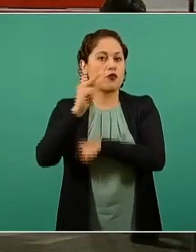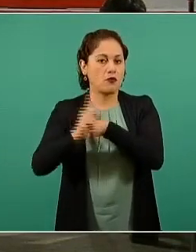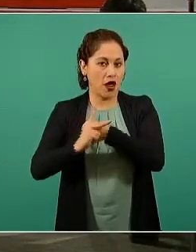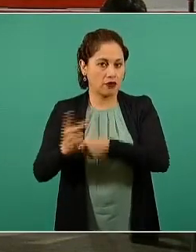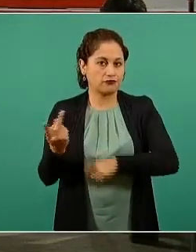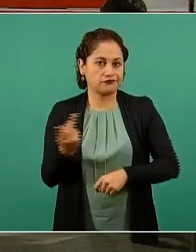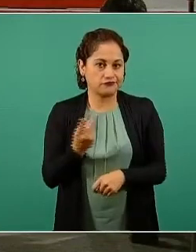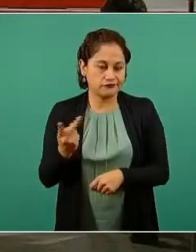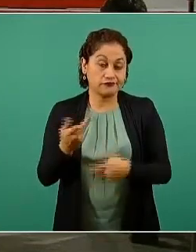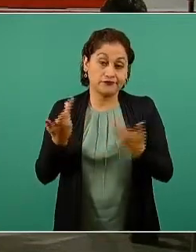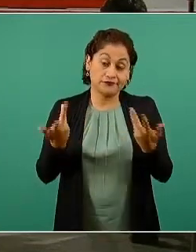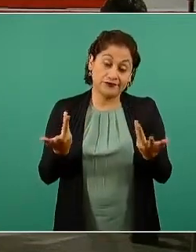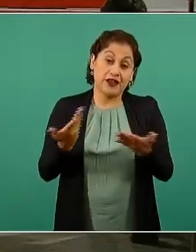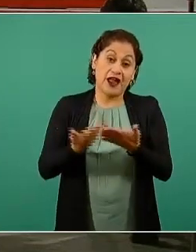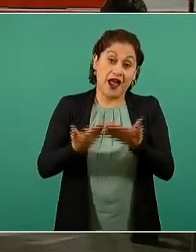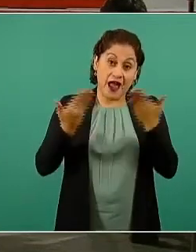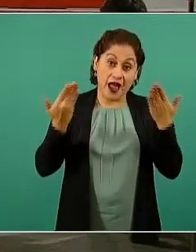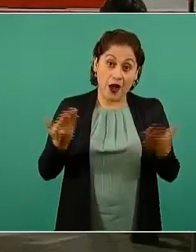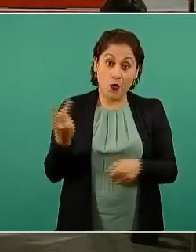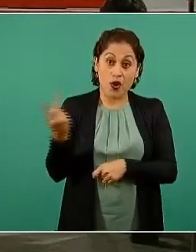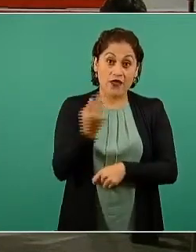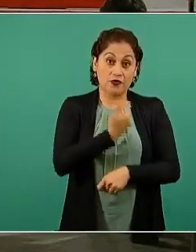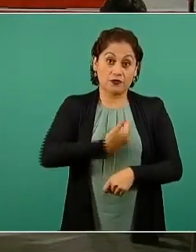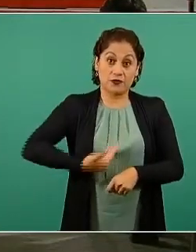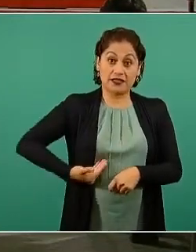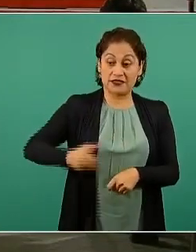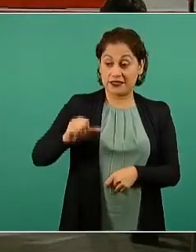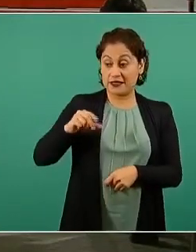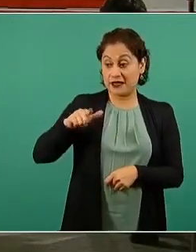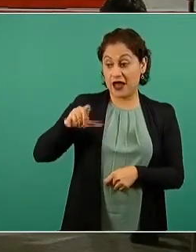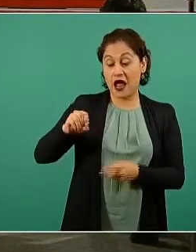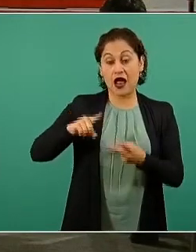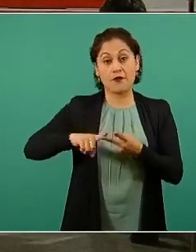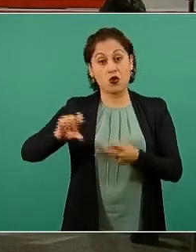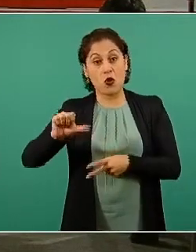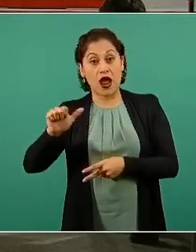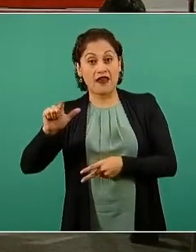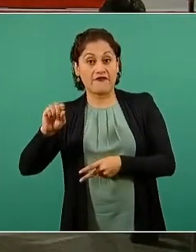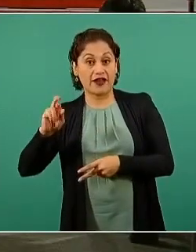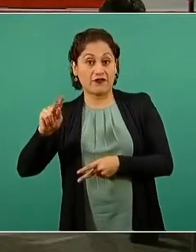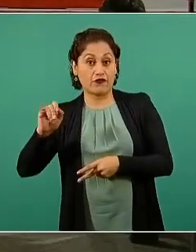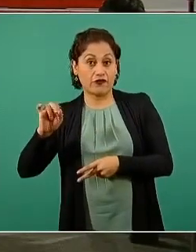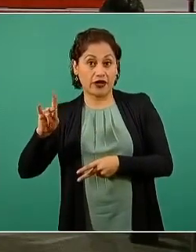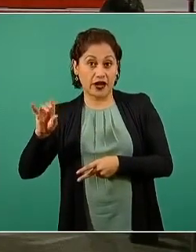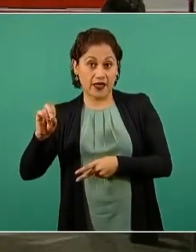en dos presidentes como Andrés Manuel López Obrador y Alberto Fernández la